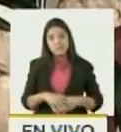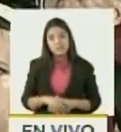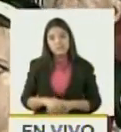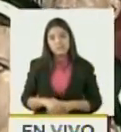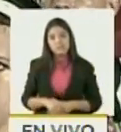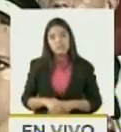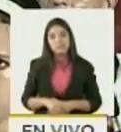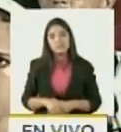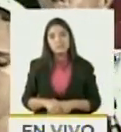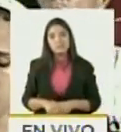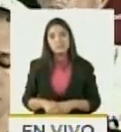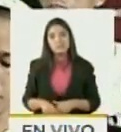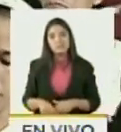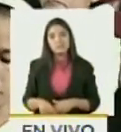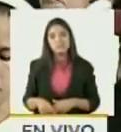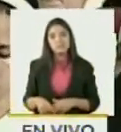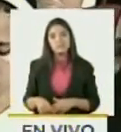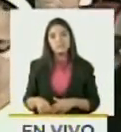es que